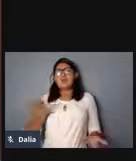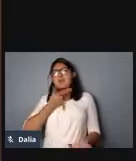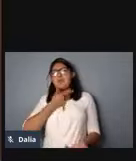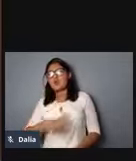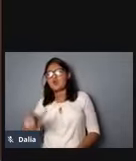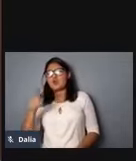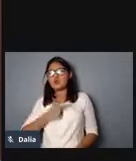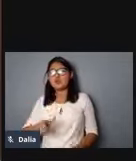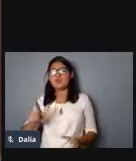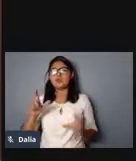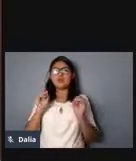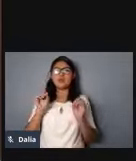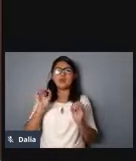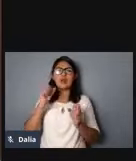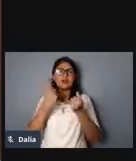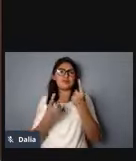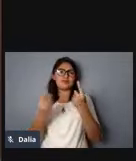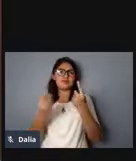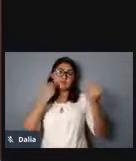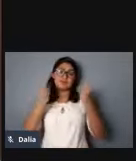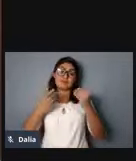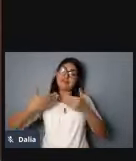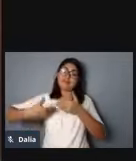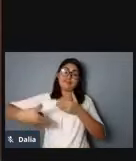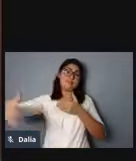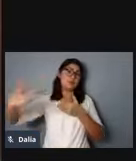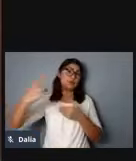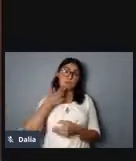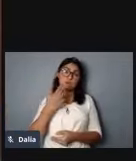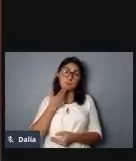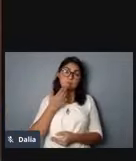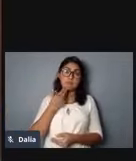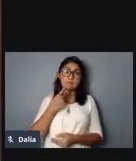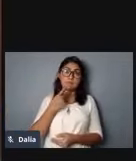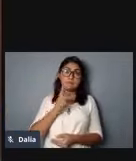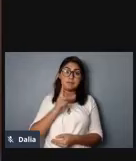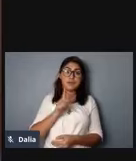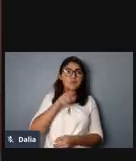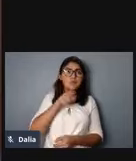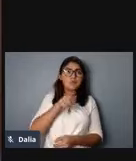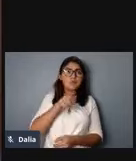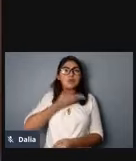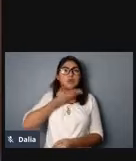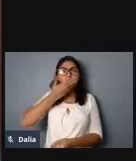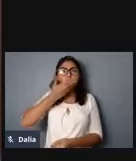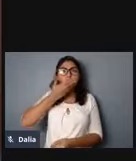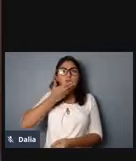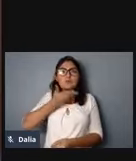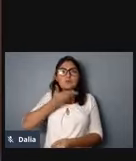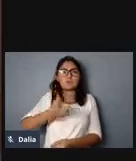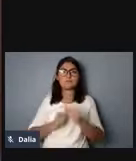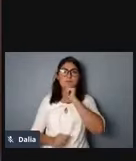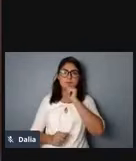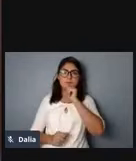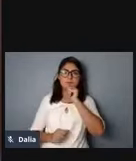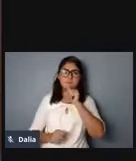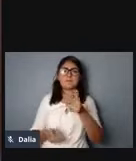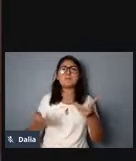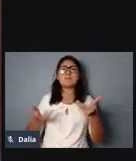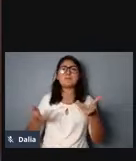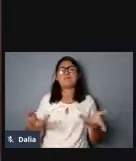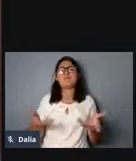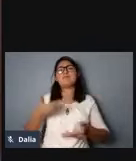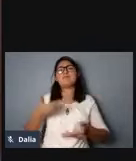así, accesorios para nuestra vida cotidiana, entonces no han entendido el